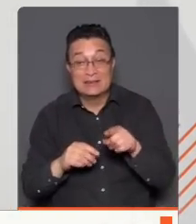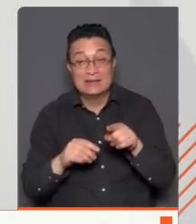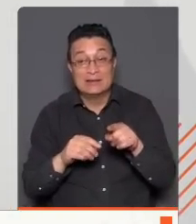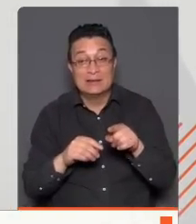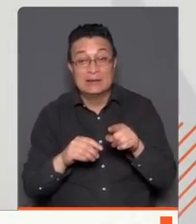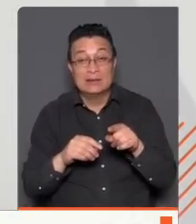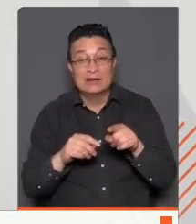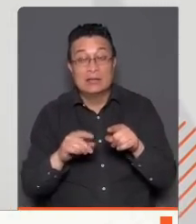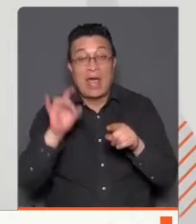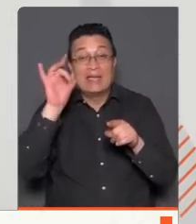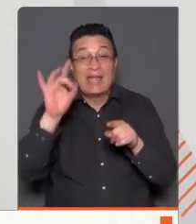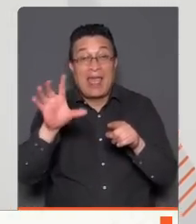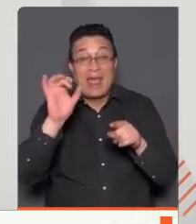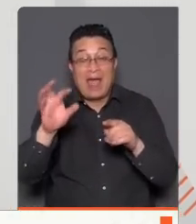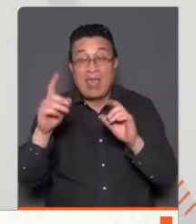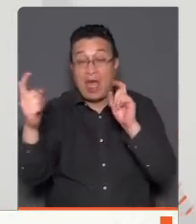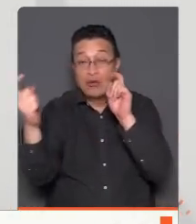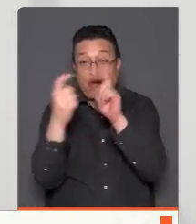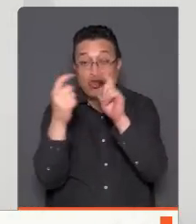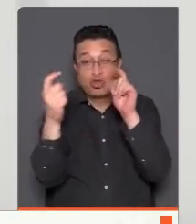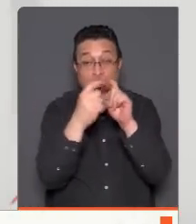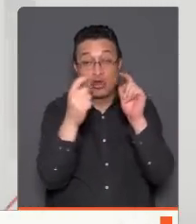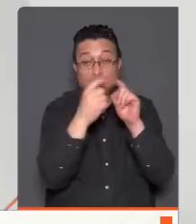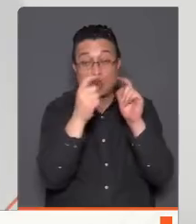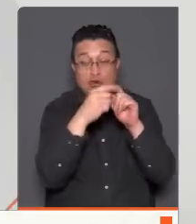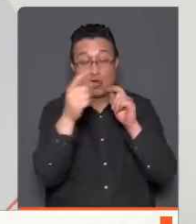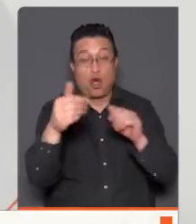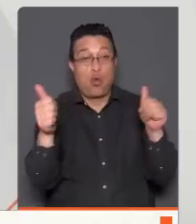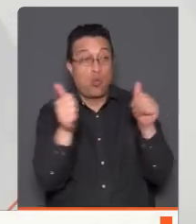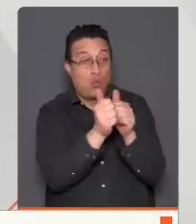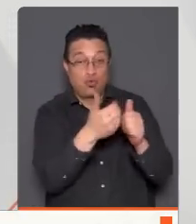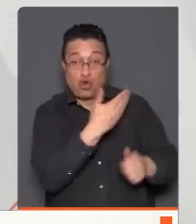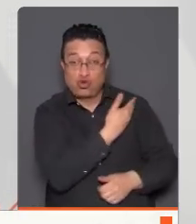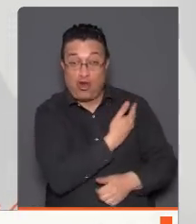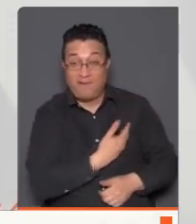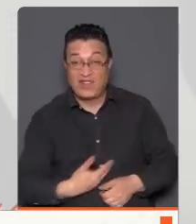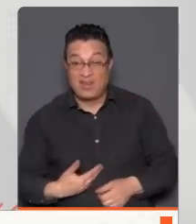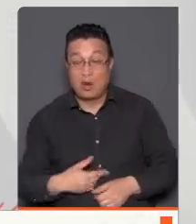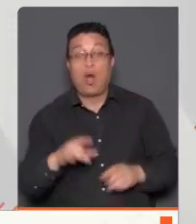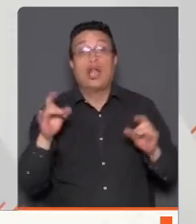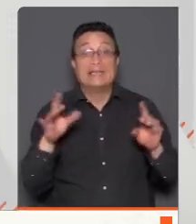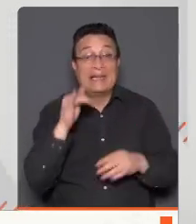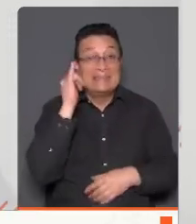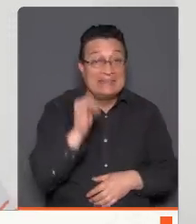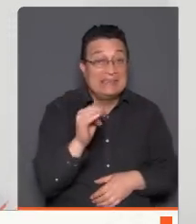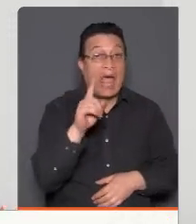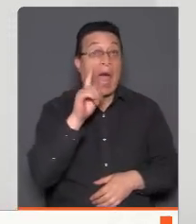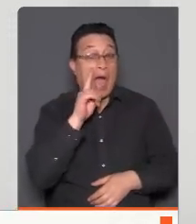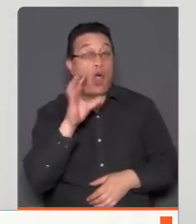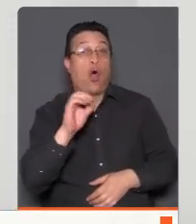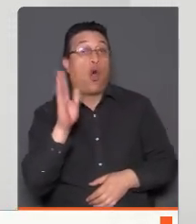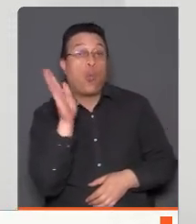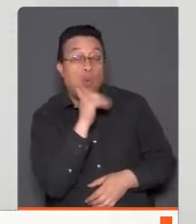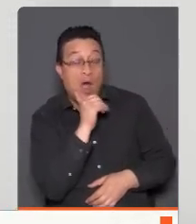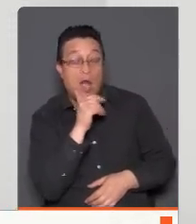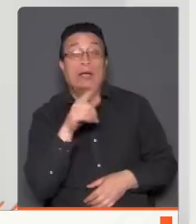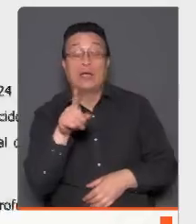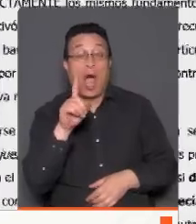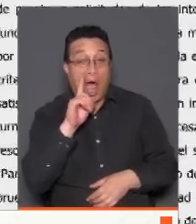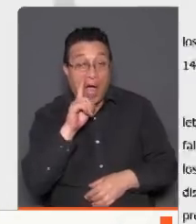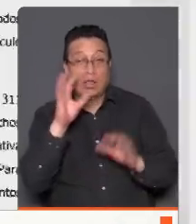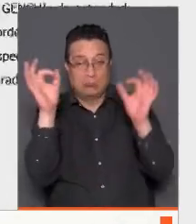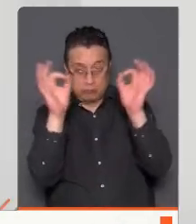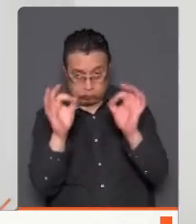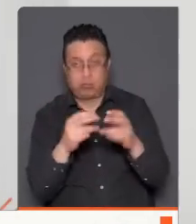comunicación que hubo con el gobierno y si hubo no hubo comunicación existe hubo el rita aquí